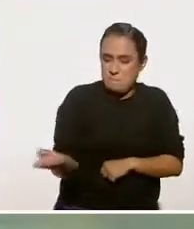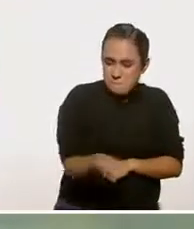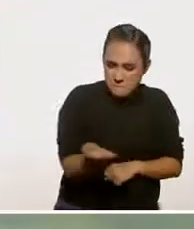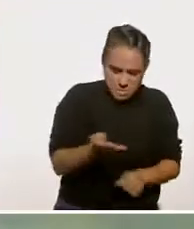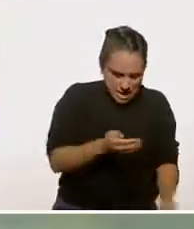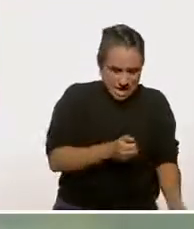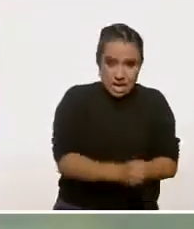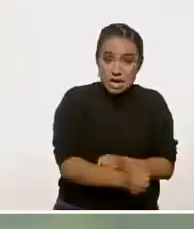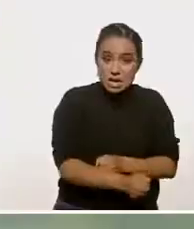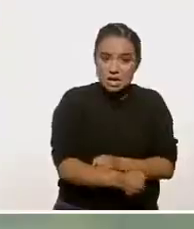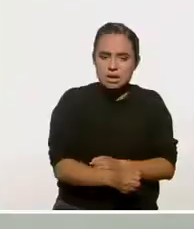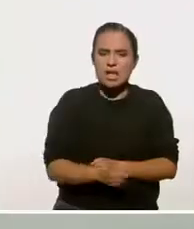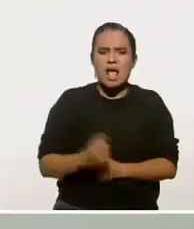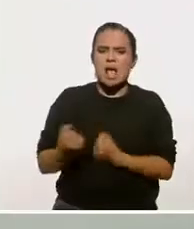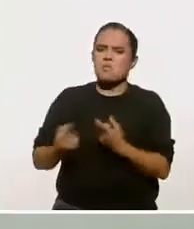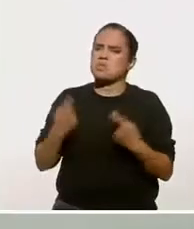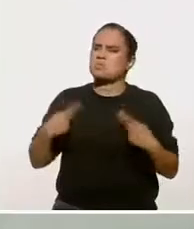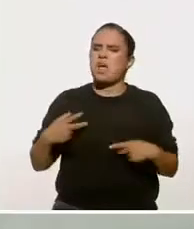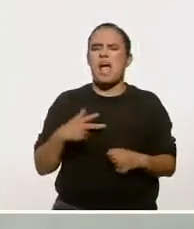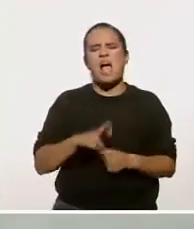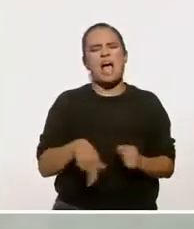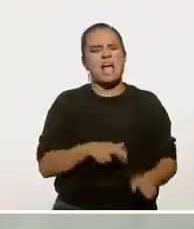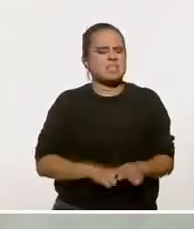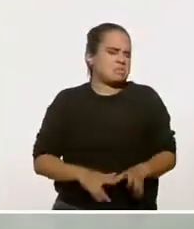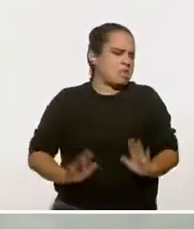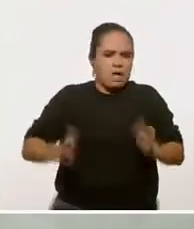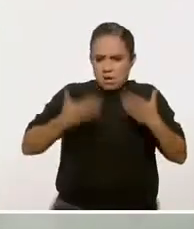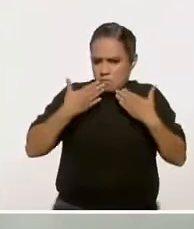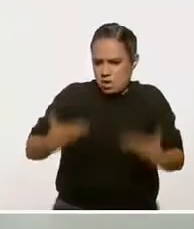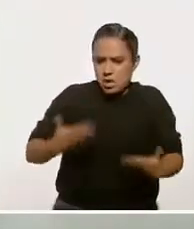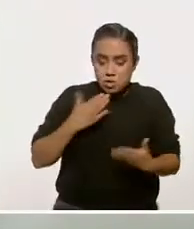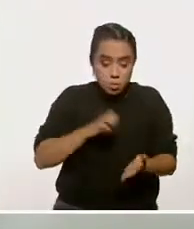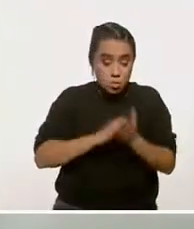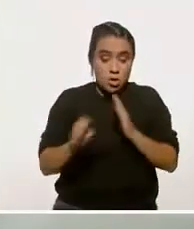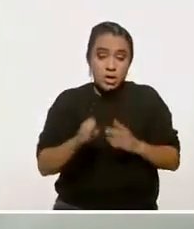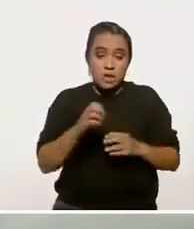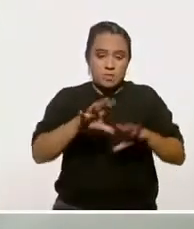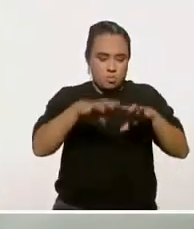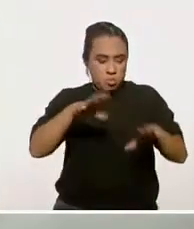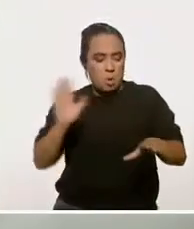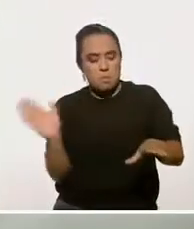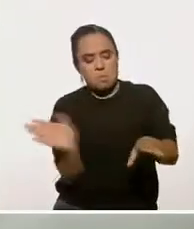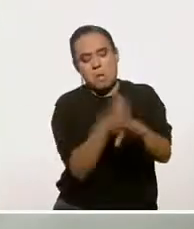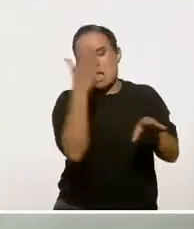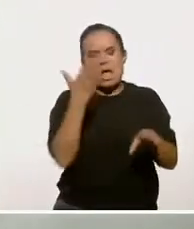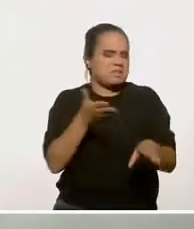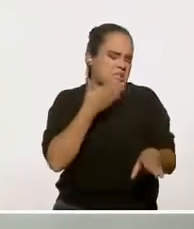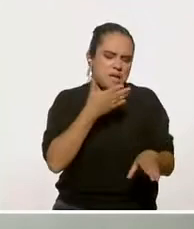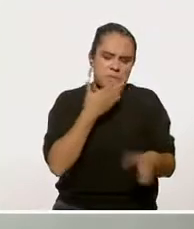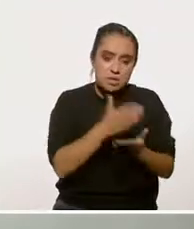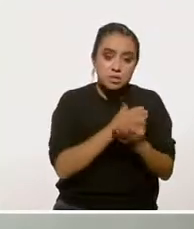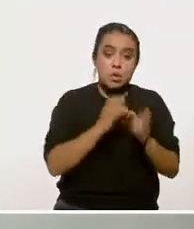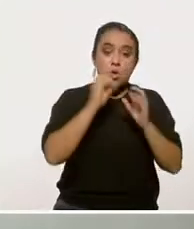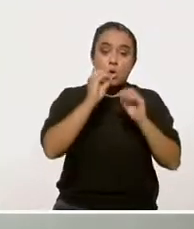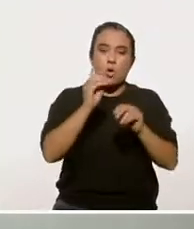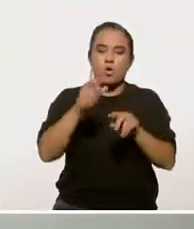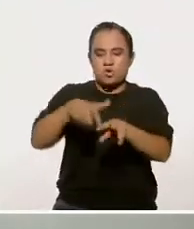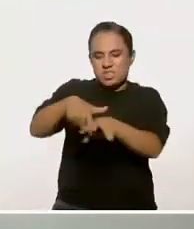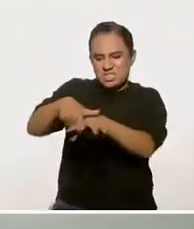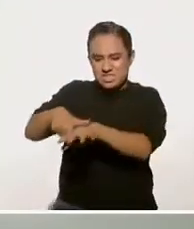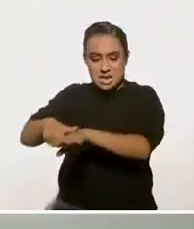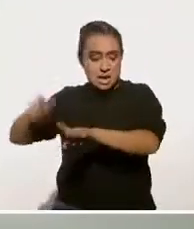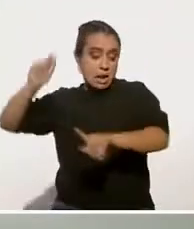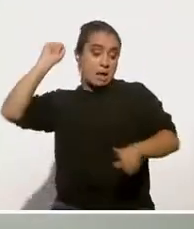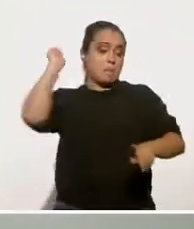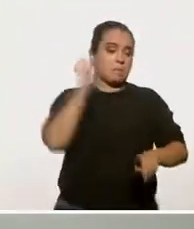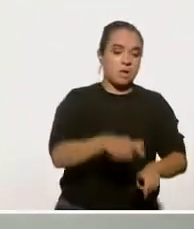una normalización de que esa es la forma en que una nalgada a tiempo cura, no pasa nada si un chanclazo que me dieron, a mí me